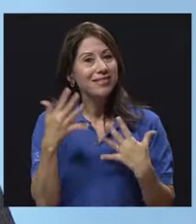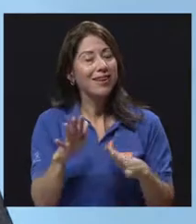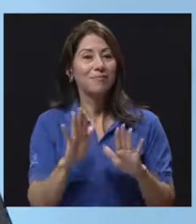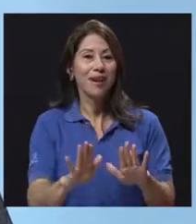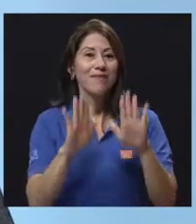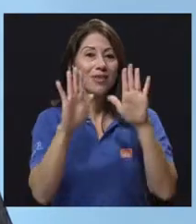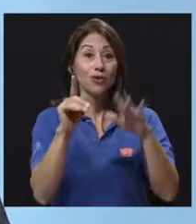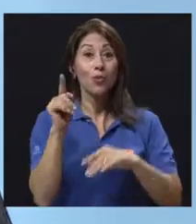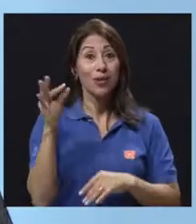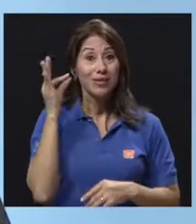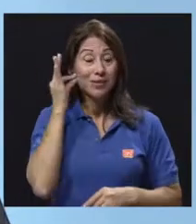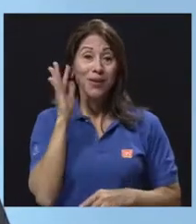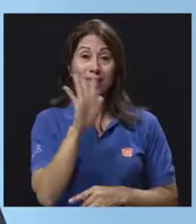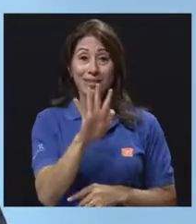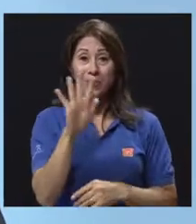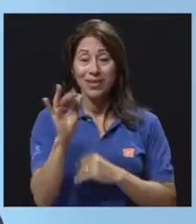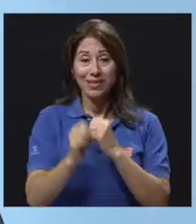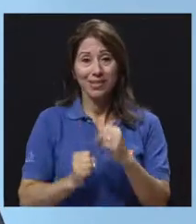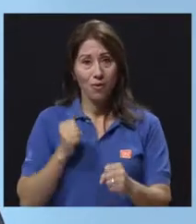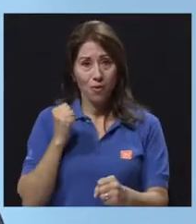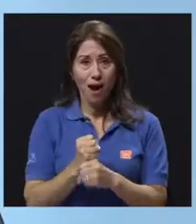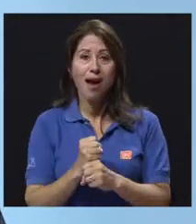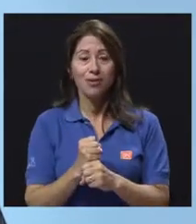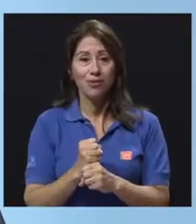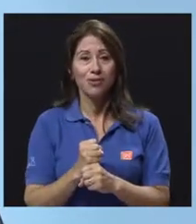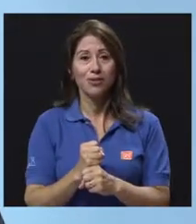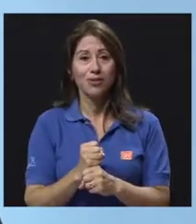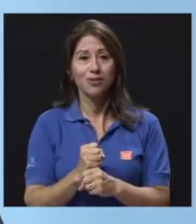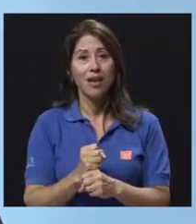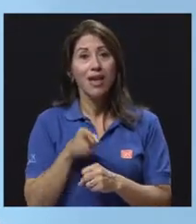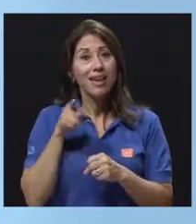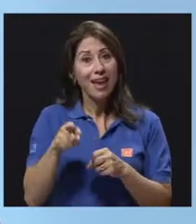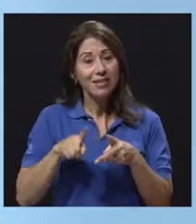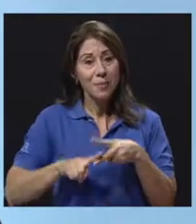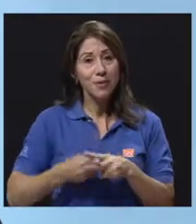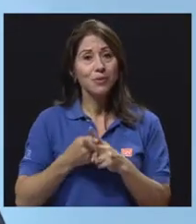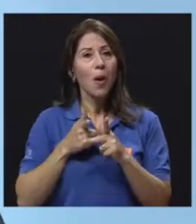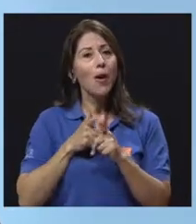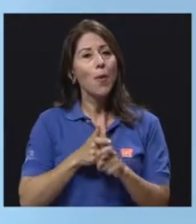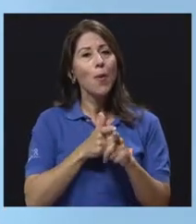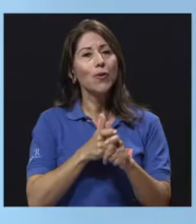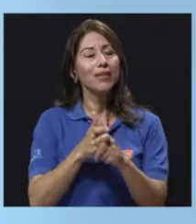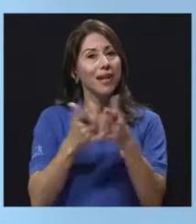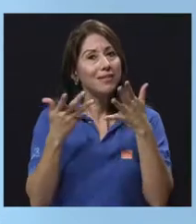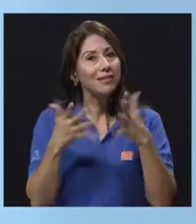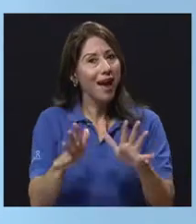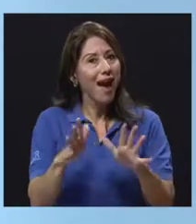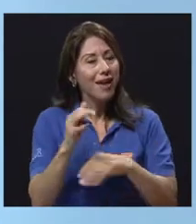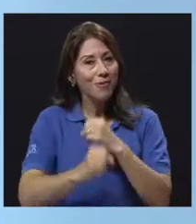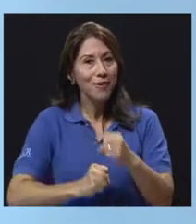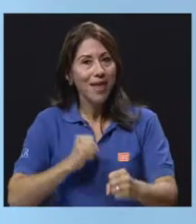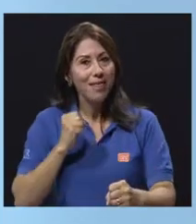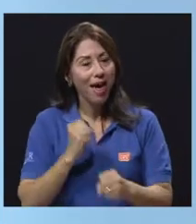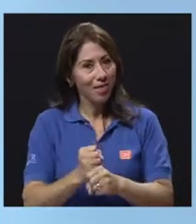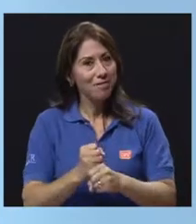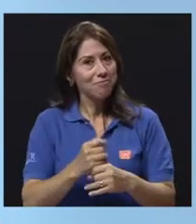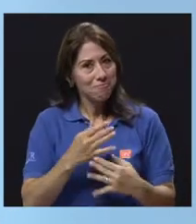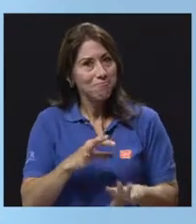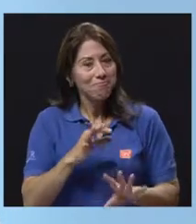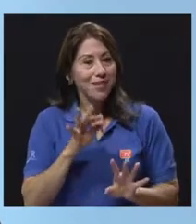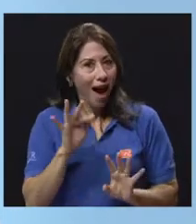ya de 55 años, que se puso a correr ya en edad avanzada y que es súper